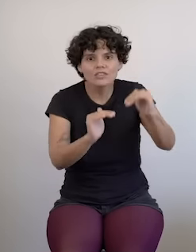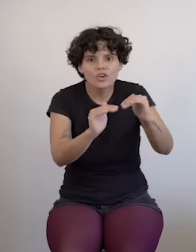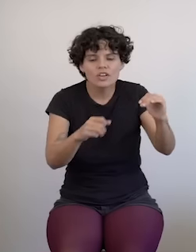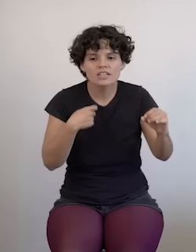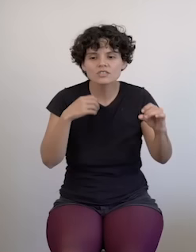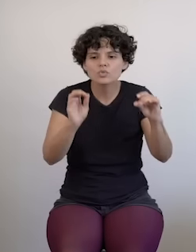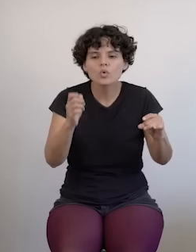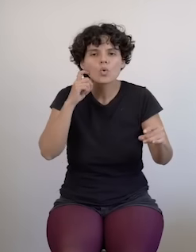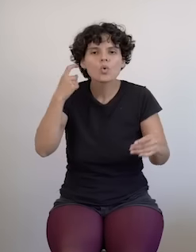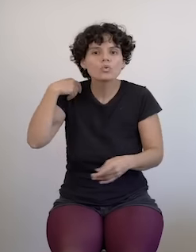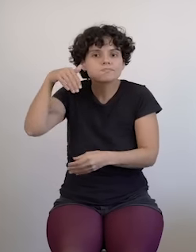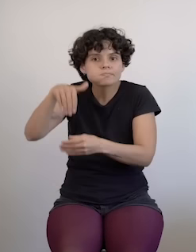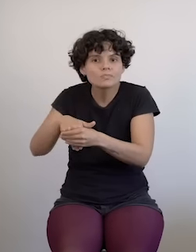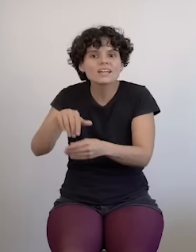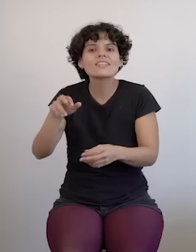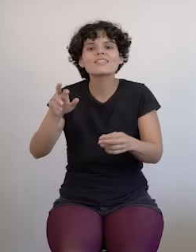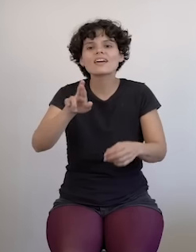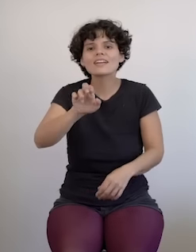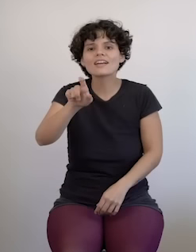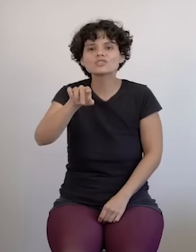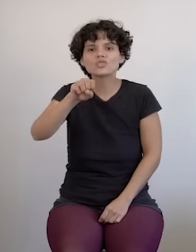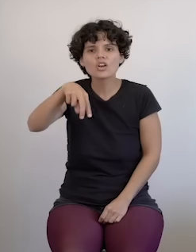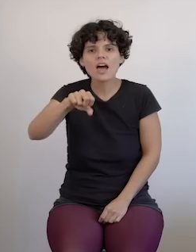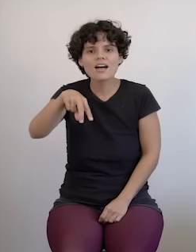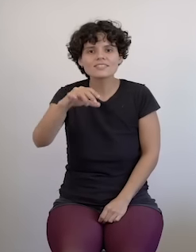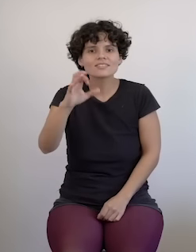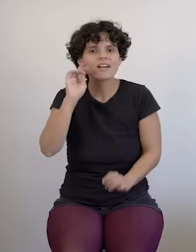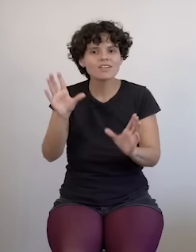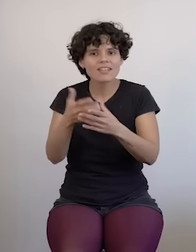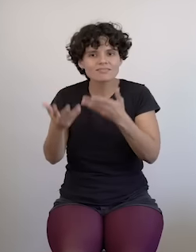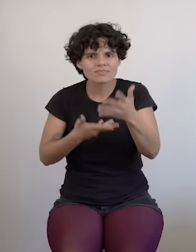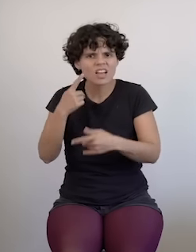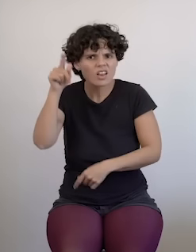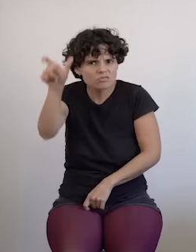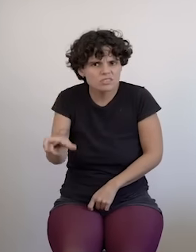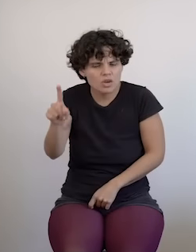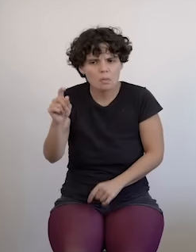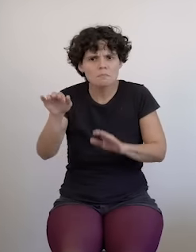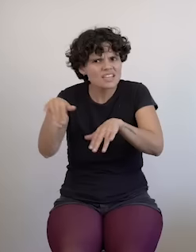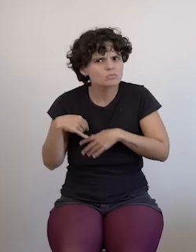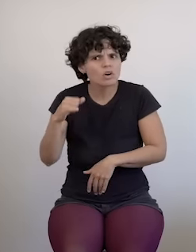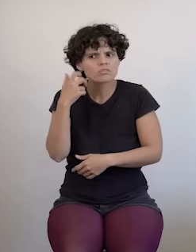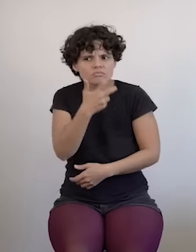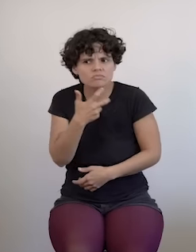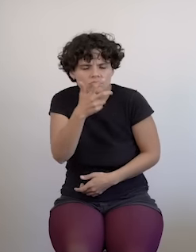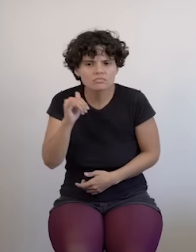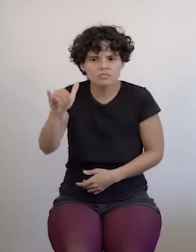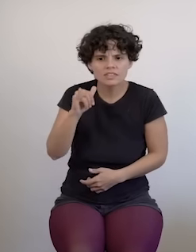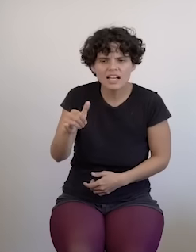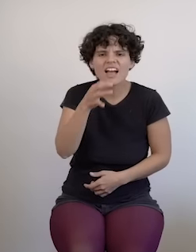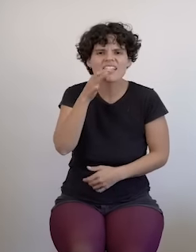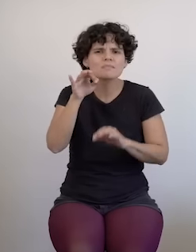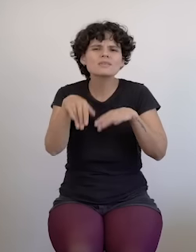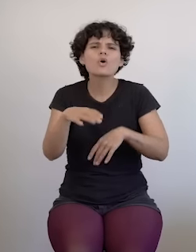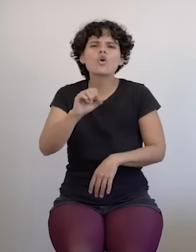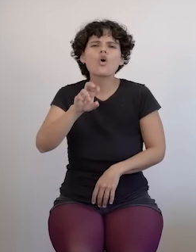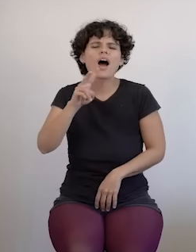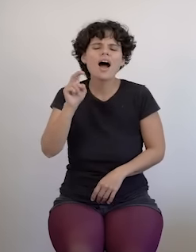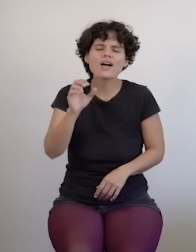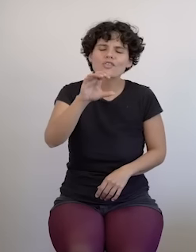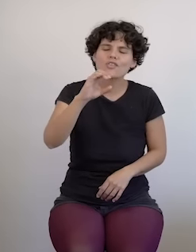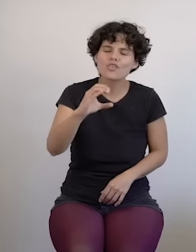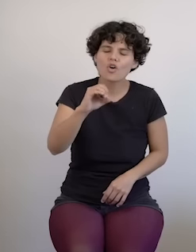cosas que llegaban a los menores. Llegó un CD de resonancia, un case de resonancia. Y qué loco, porque el loco hablaba como nosotros. ¿Cachai?